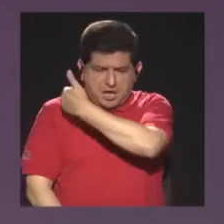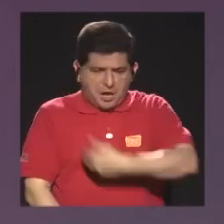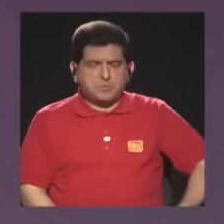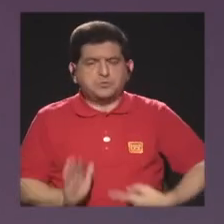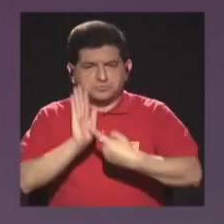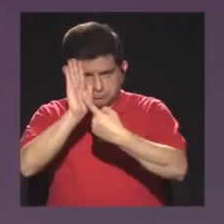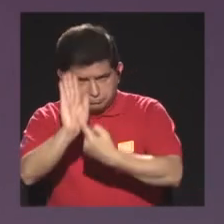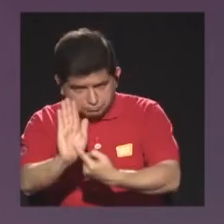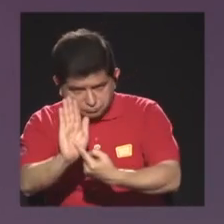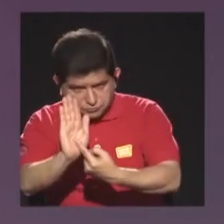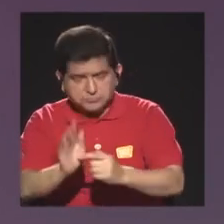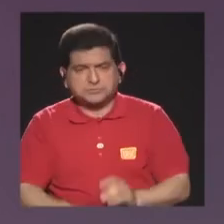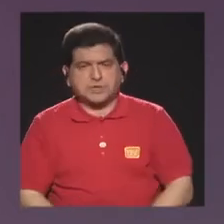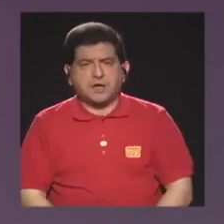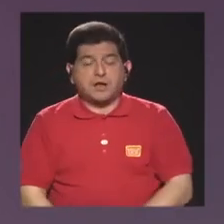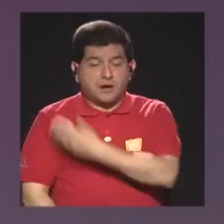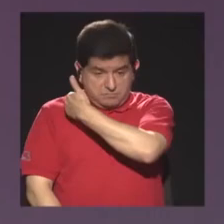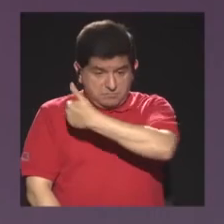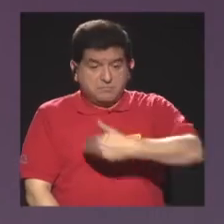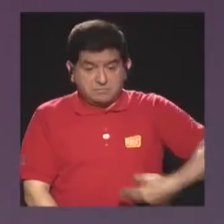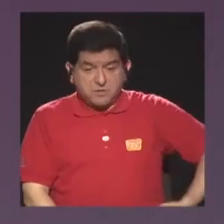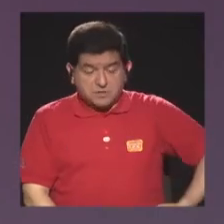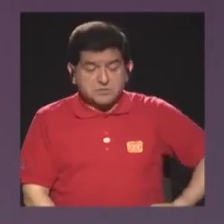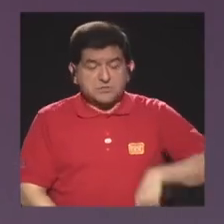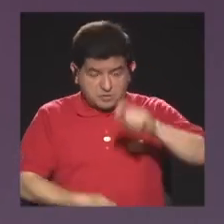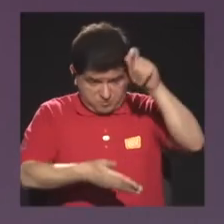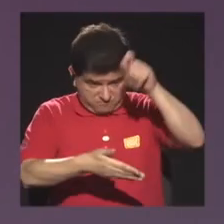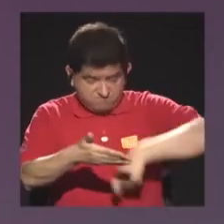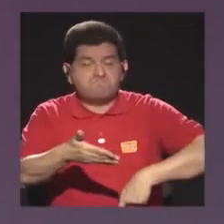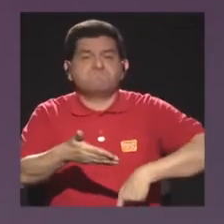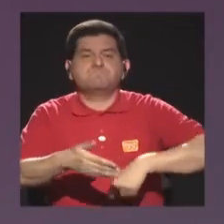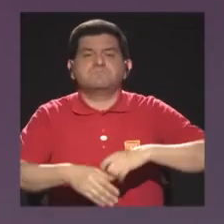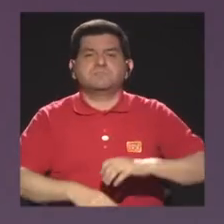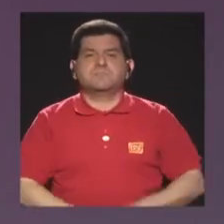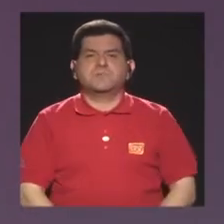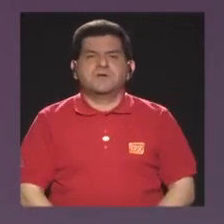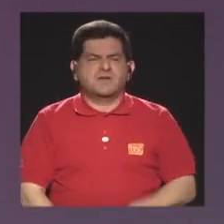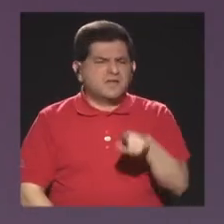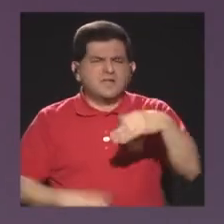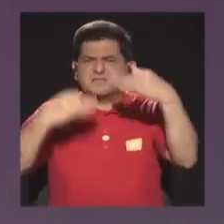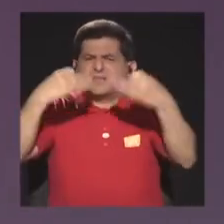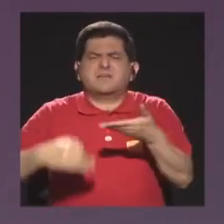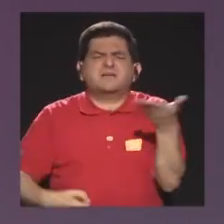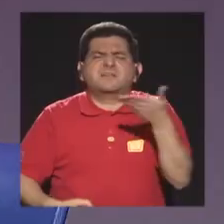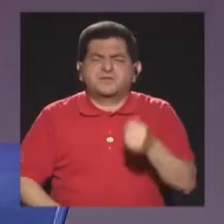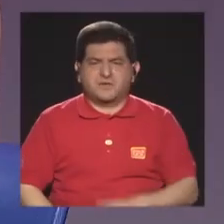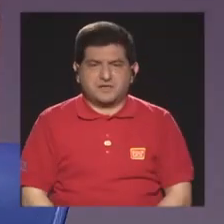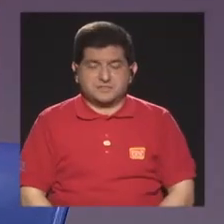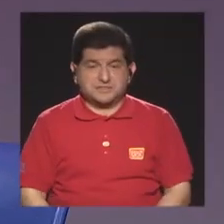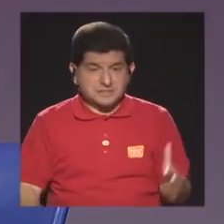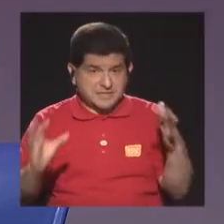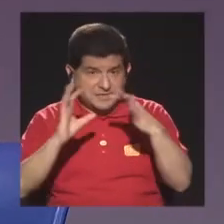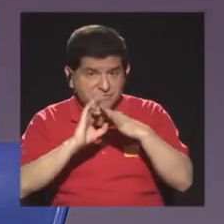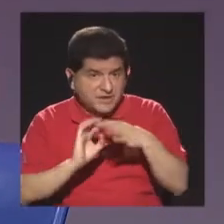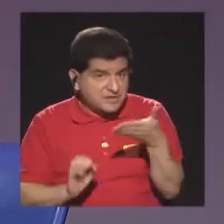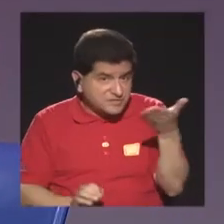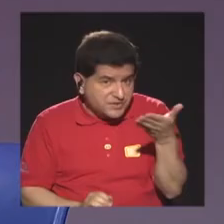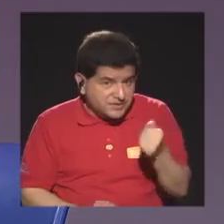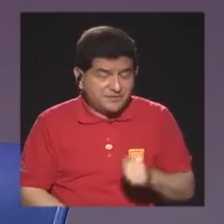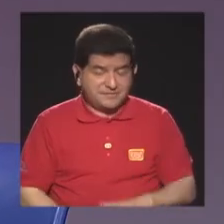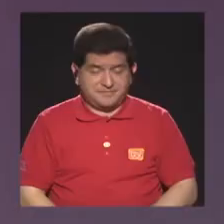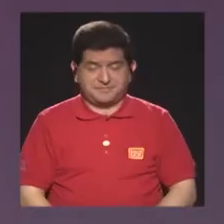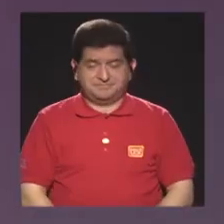presidente y el presidente lo firmó, ¿verdad? ¿Pero qué entonces, es el decreto? Y el decreto tiene que ver precisamente